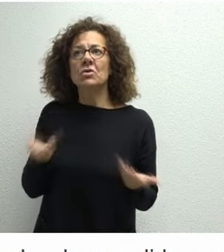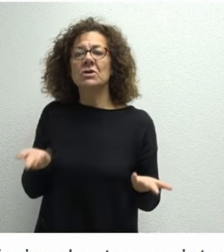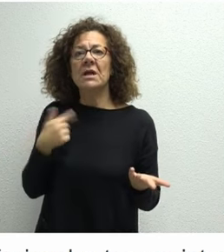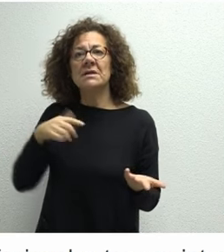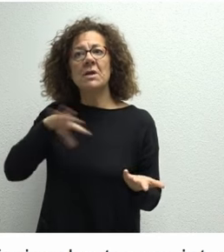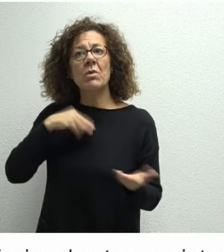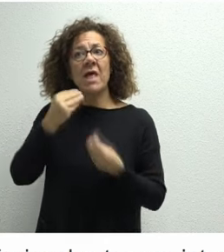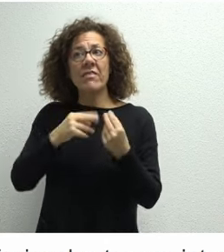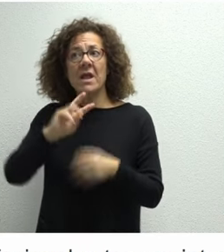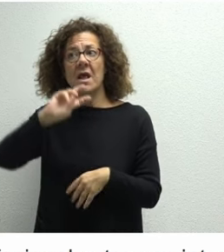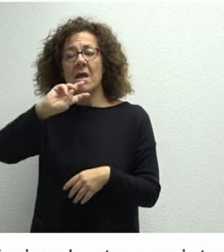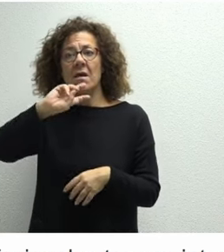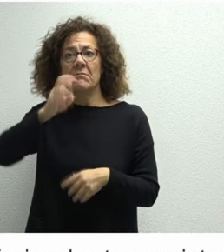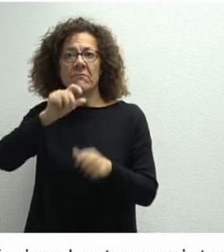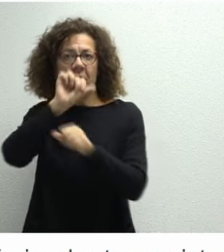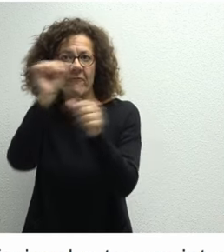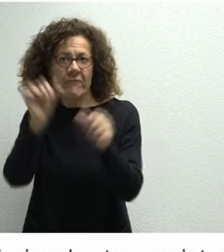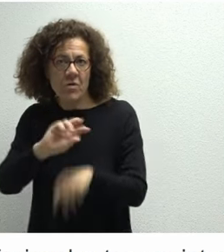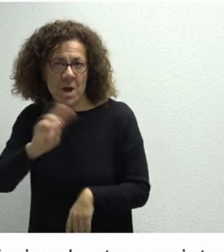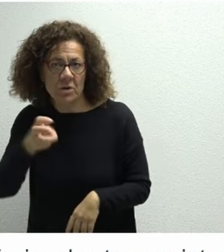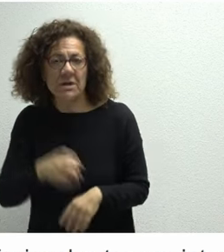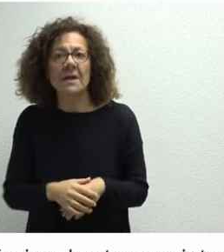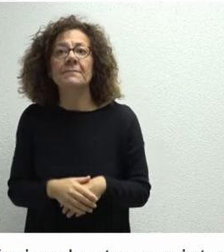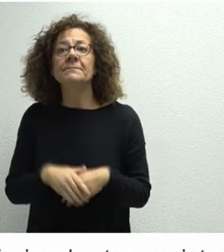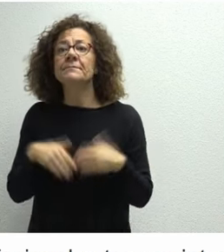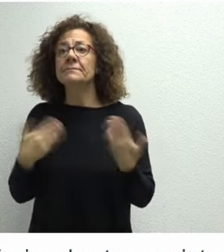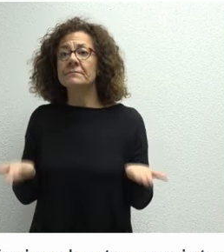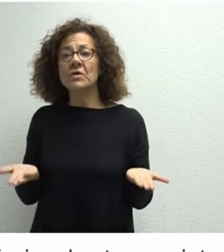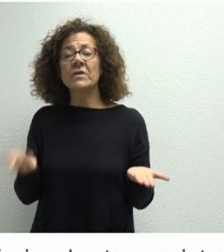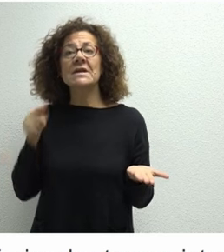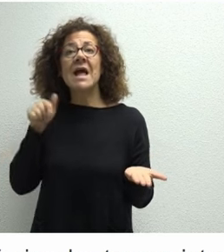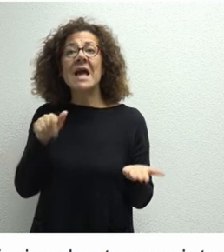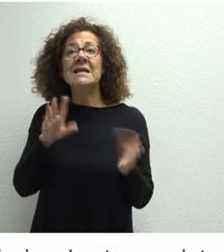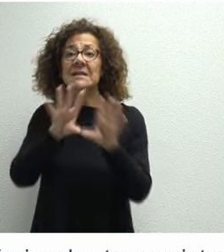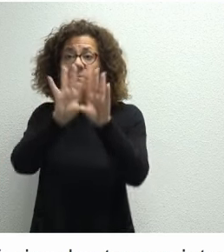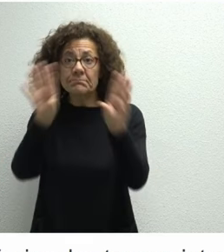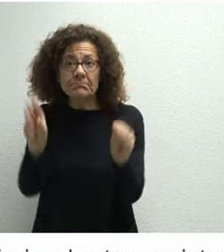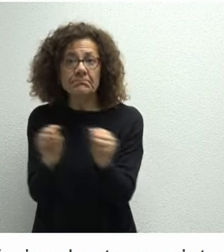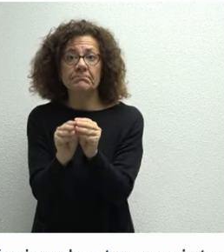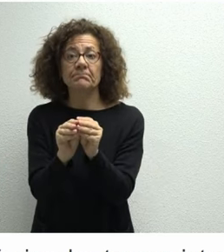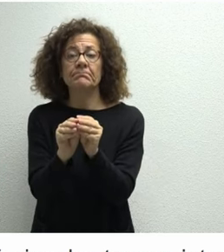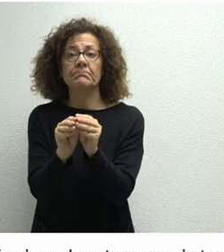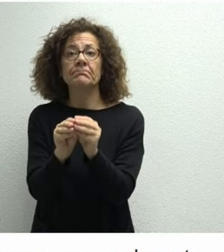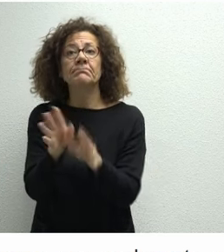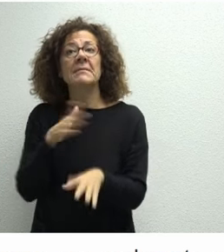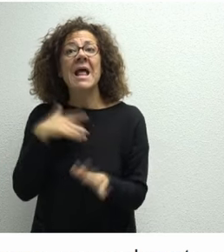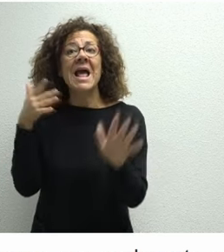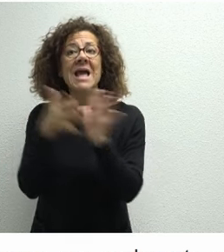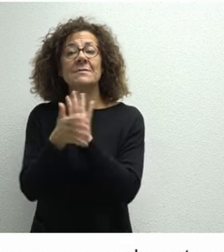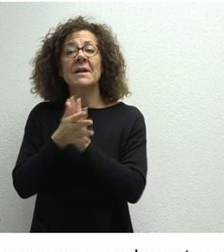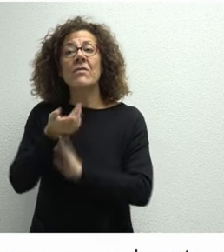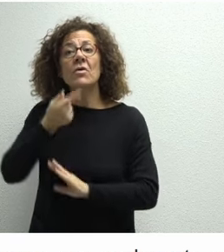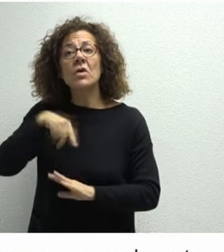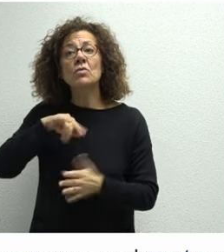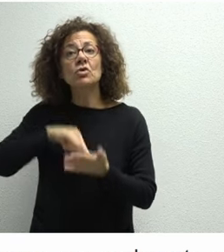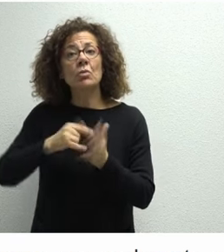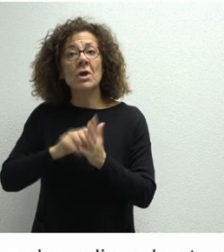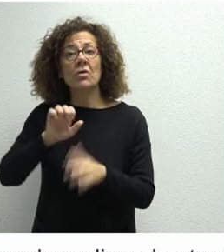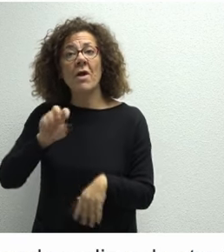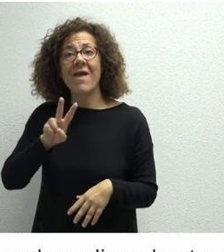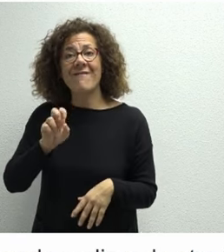se pueda realizar de otra forma No así es que bueno pues este brevemente ha sido la explicación de nuestro proyecto batra